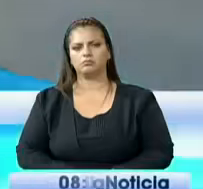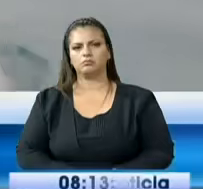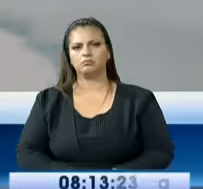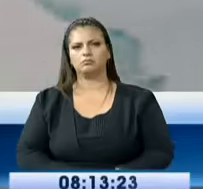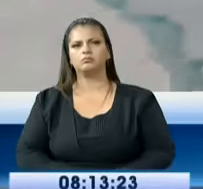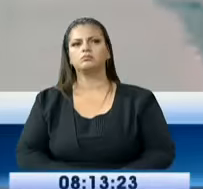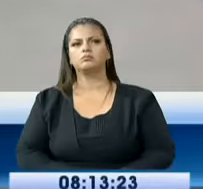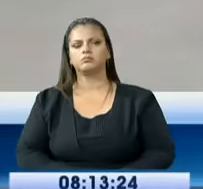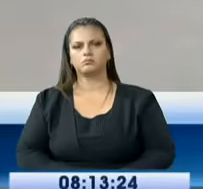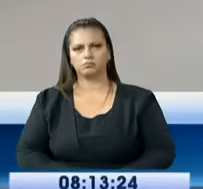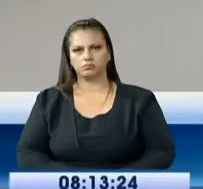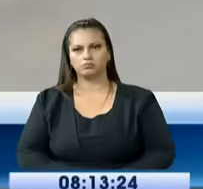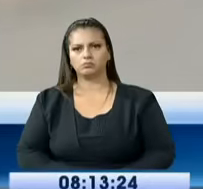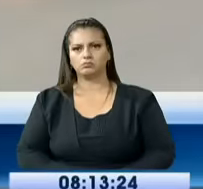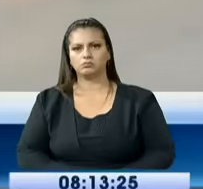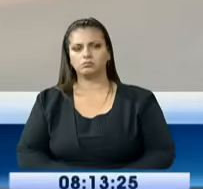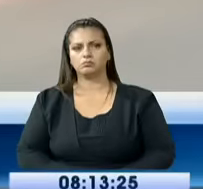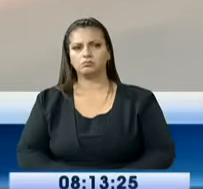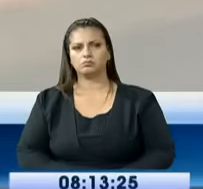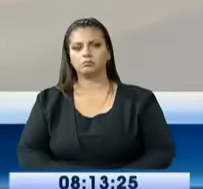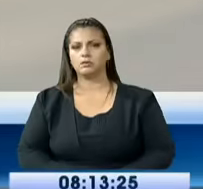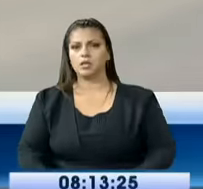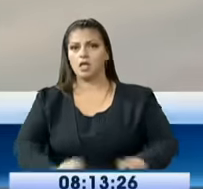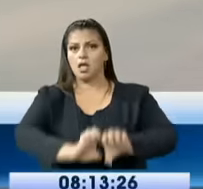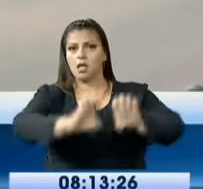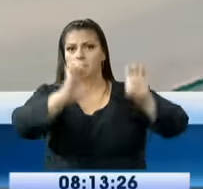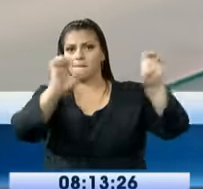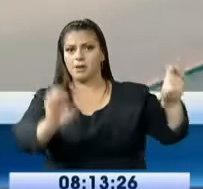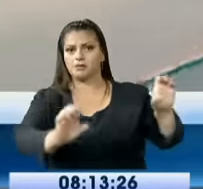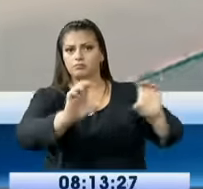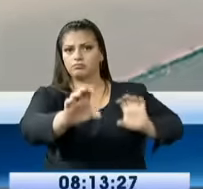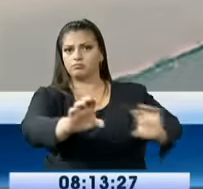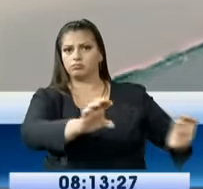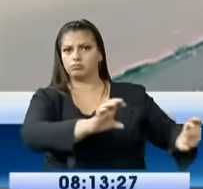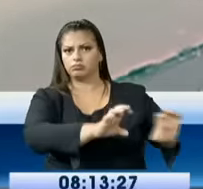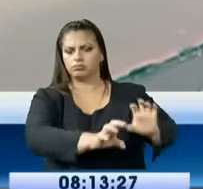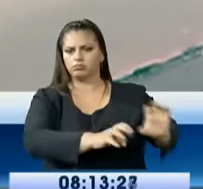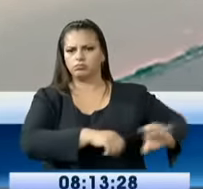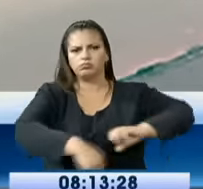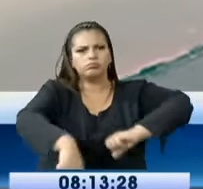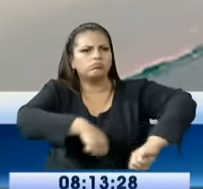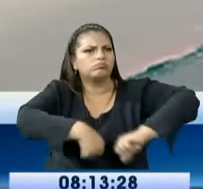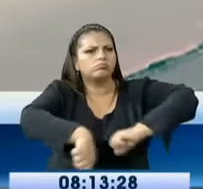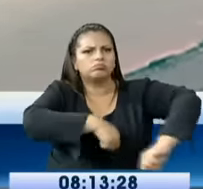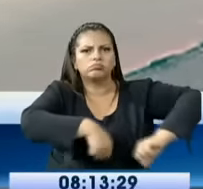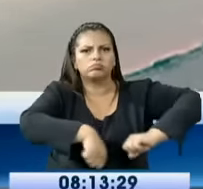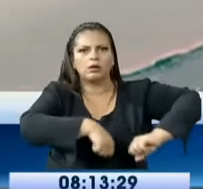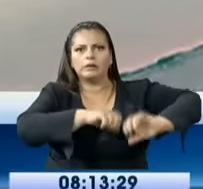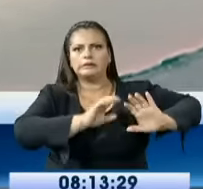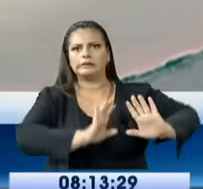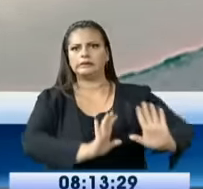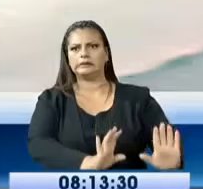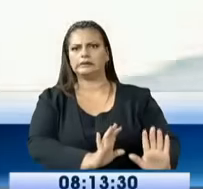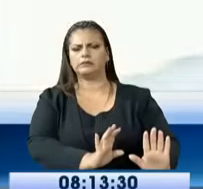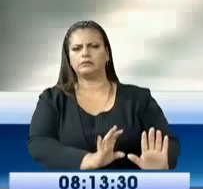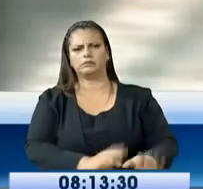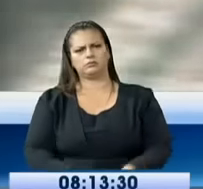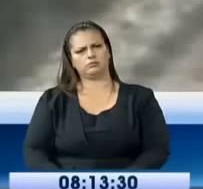Se paralizaron las actividades de algunas empresas en un tramo de la avenida Carlos Julio Arosemena, al norte de Guayaquil.